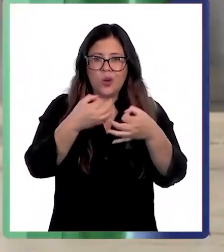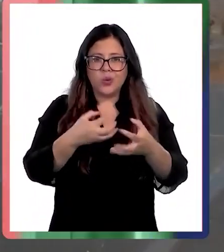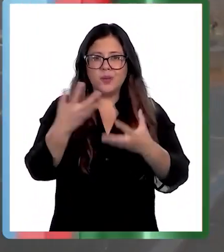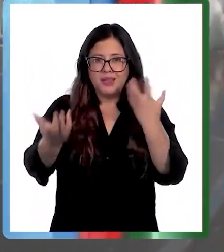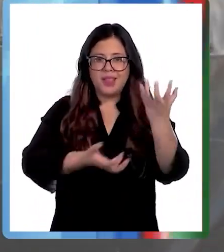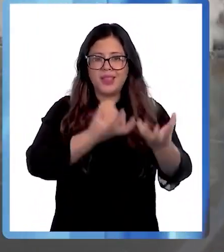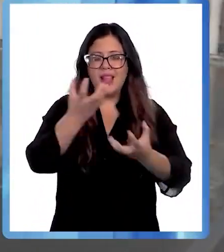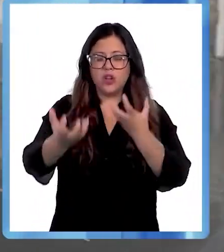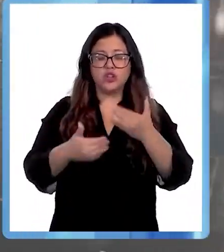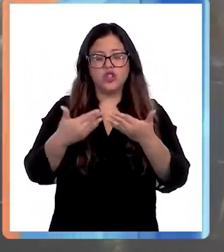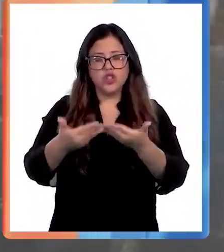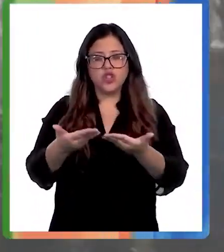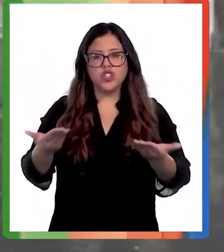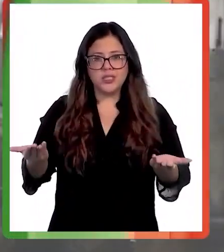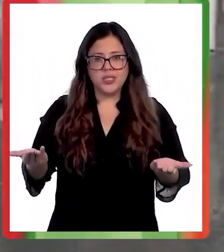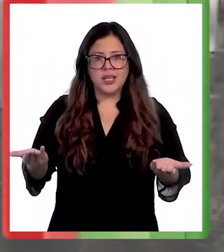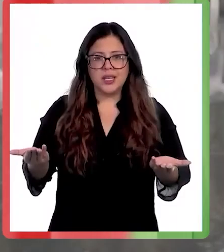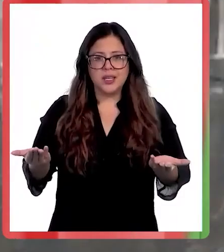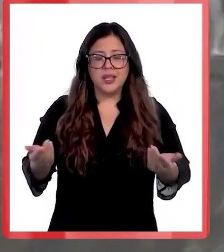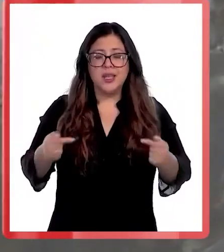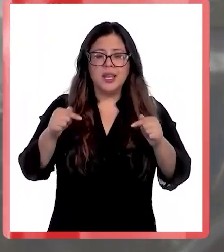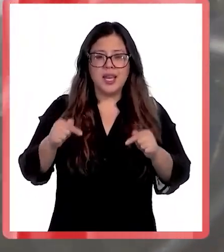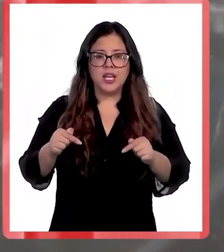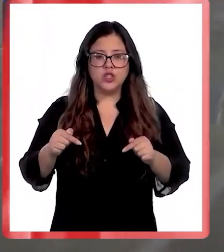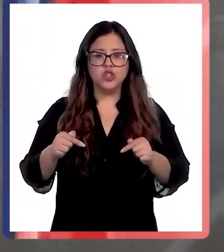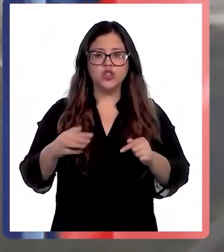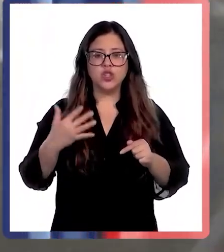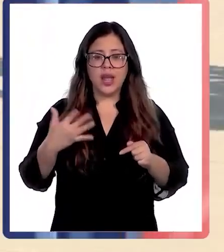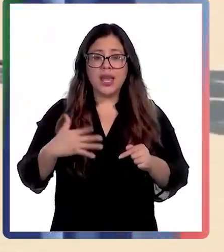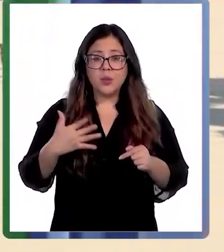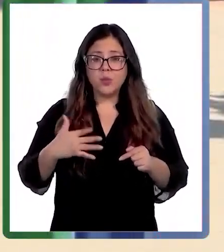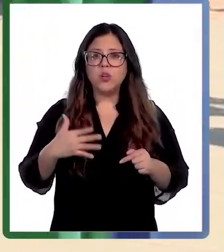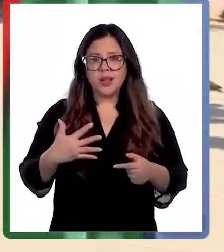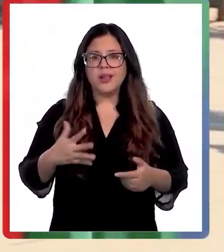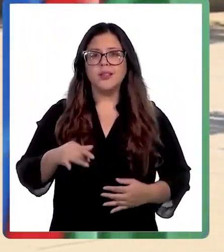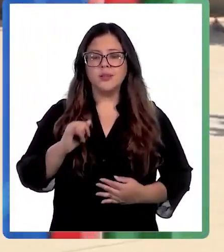están ocurriendo estos eventos. Por lo tanto, de todas maneras,